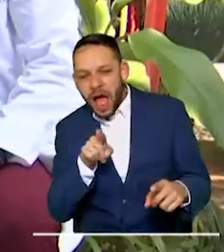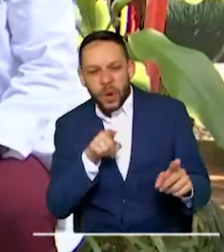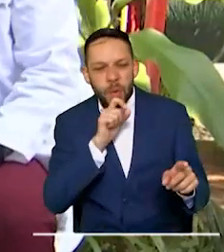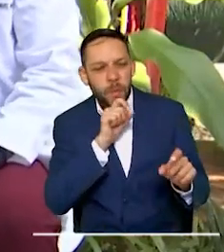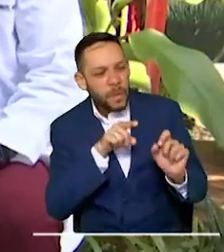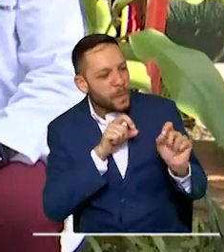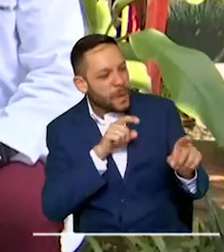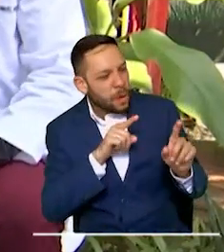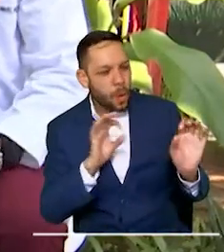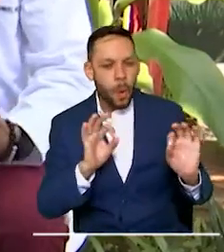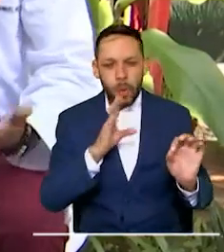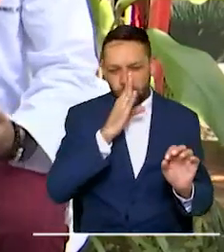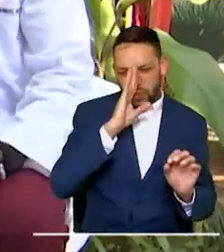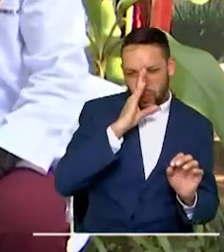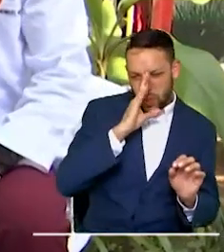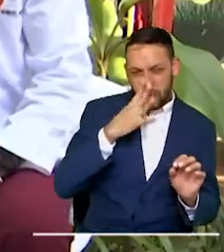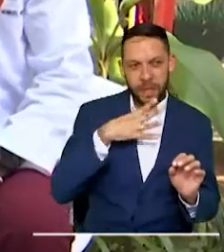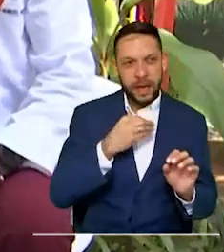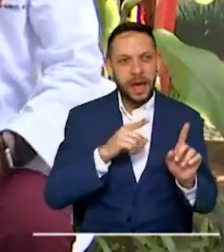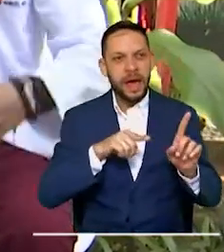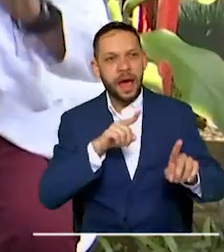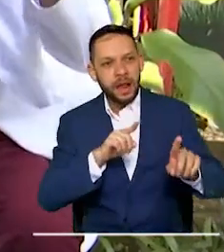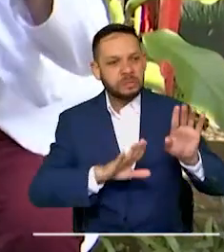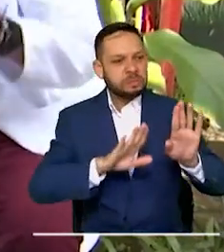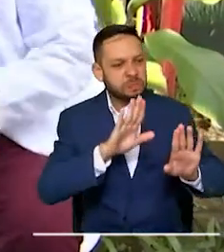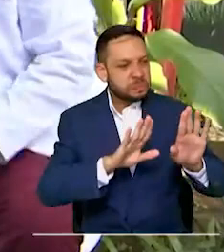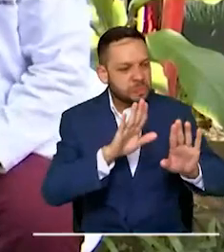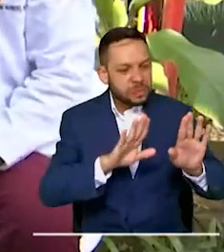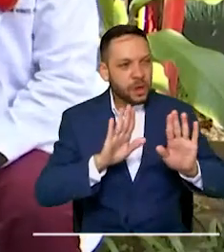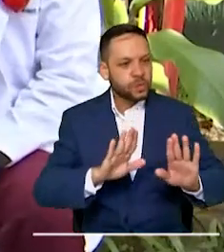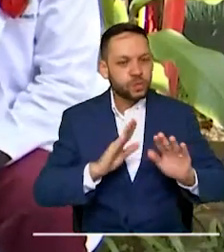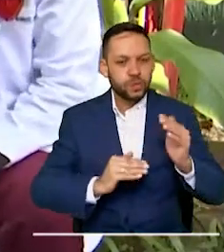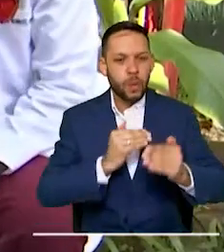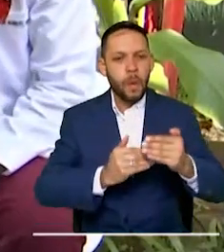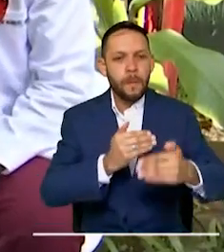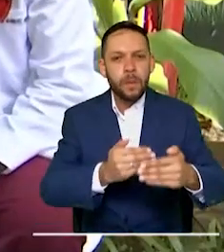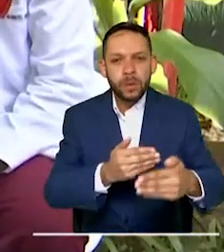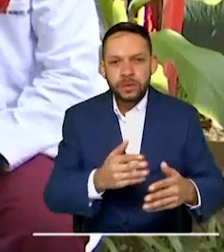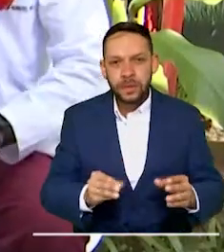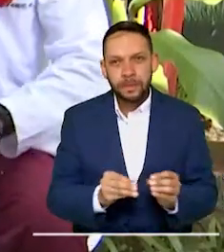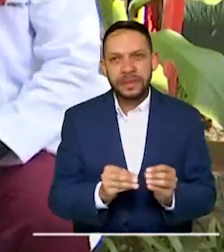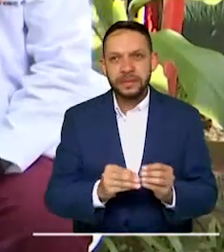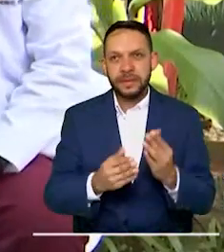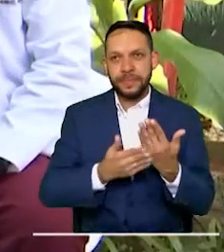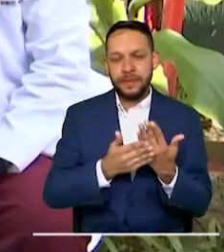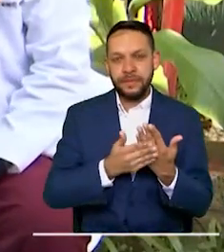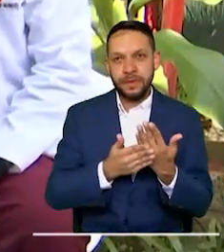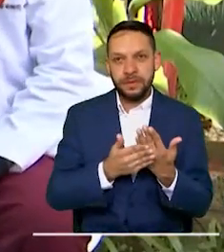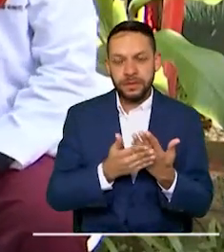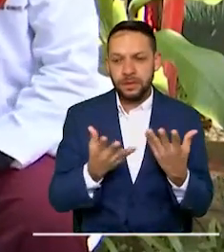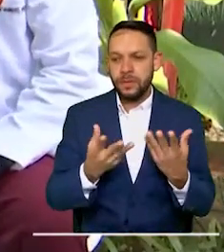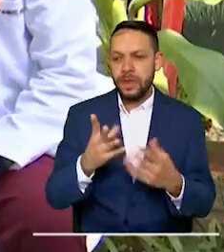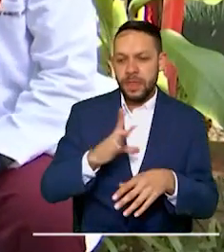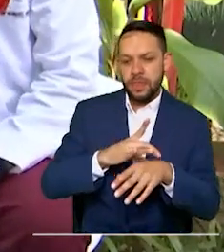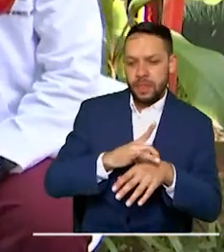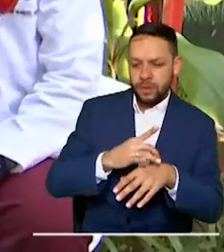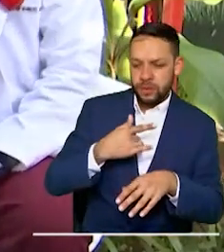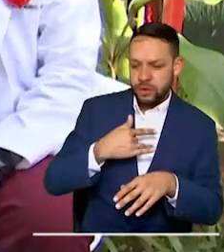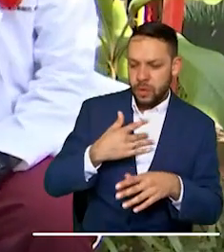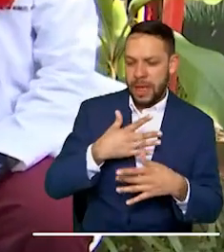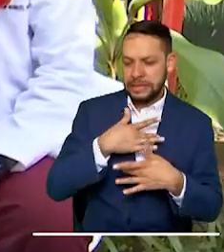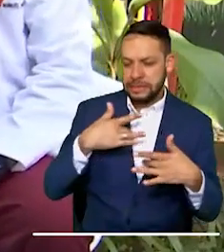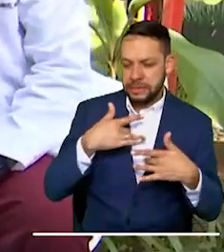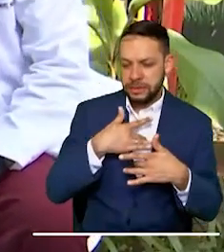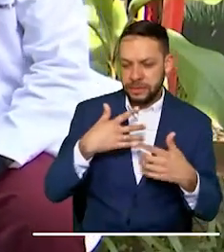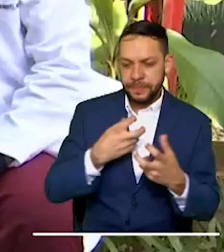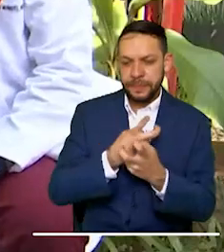las personas llegan y nos mencionan procesos de enfermedad, entonces nos dicen, doctor, es que yo soy artrítica, o